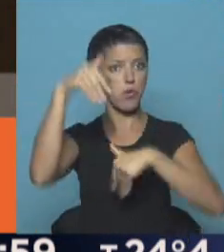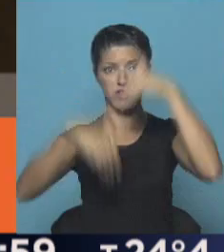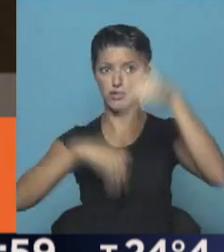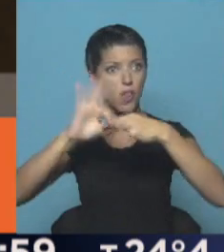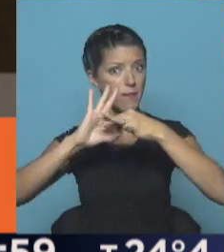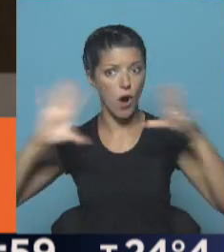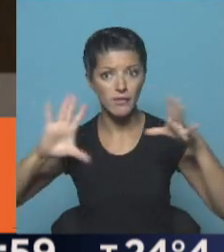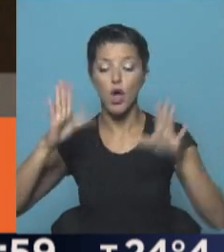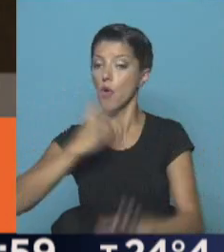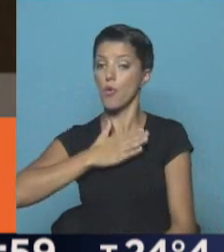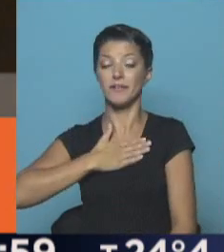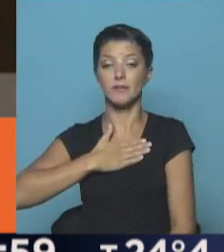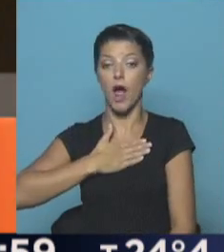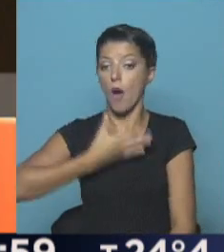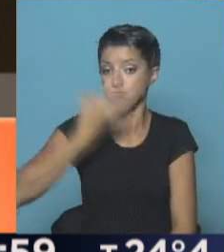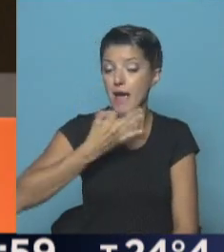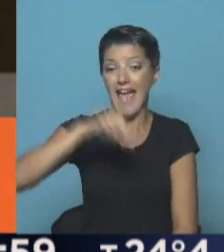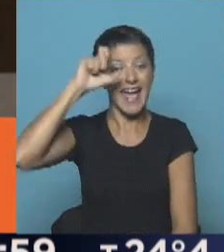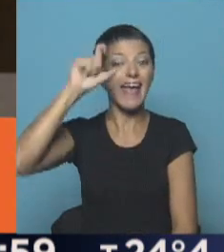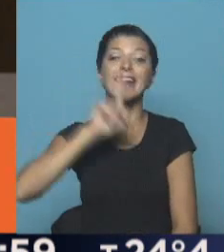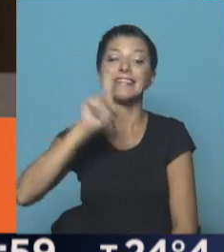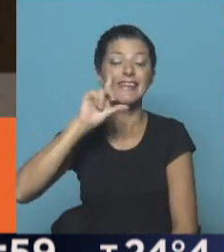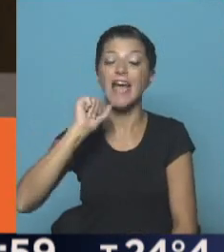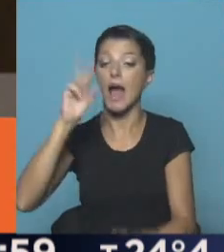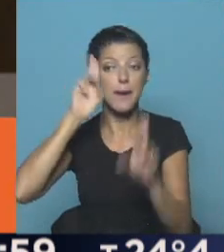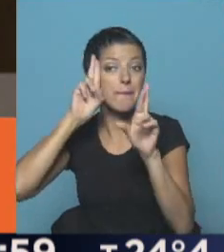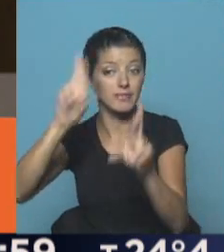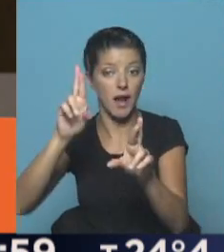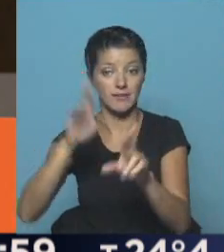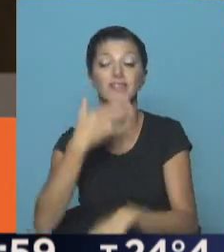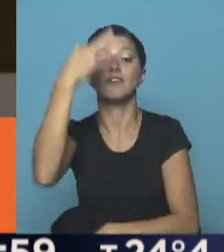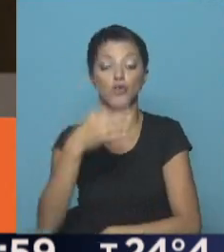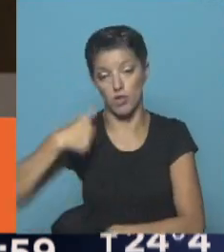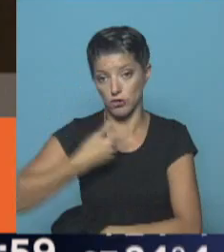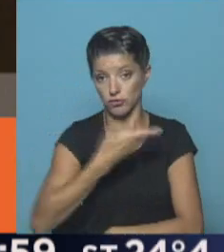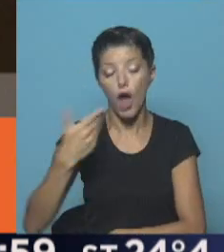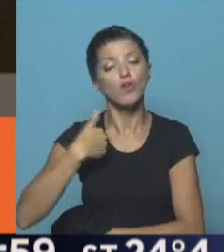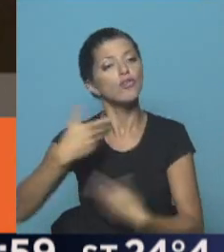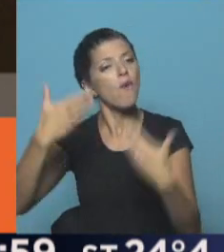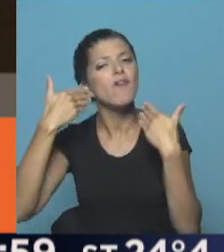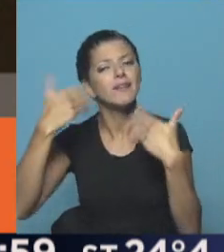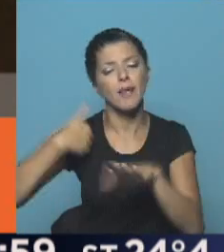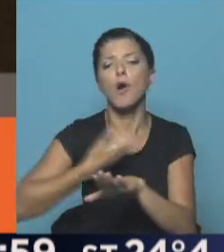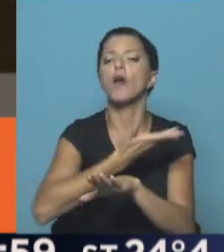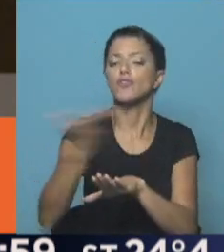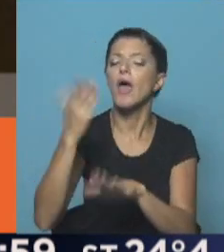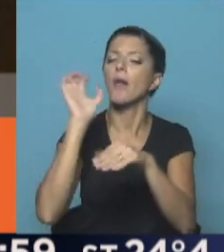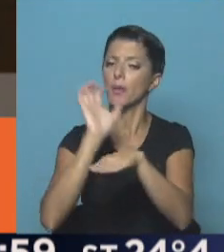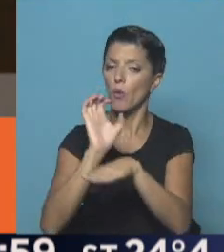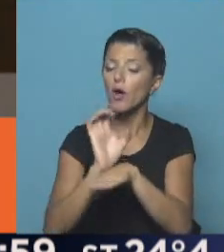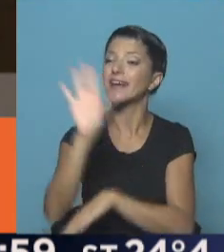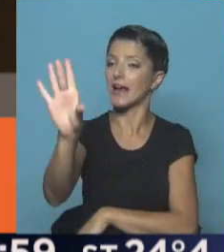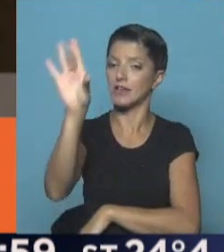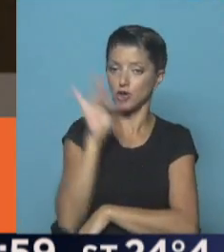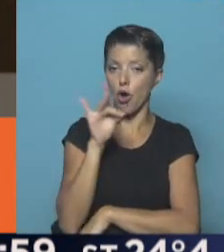nuestro deber ético respetar su voz y su voto. Felicitamos al pueblo ecuatoriano que ha elegido legal